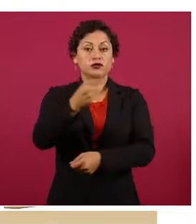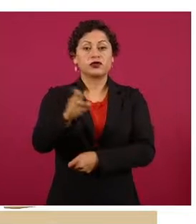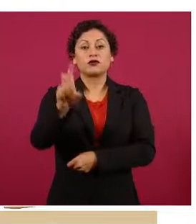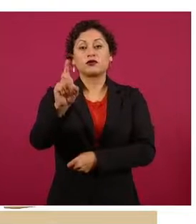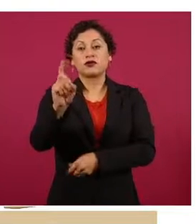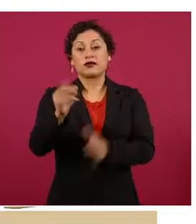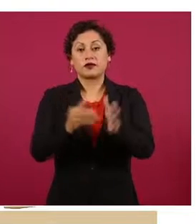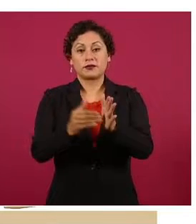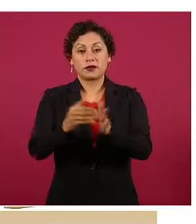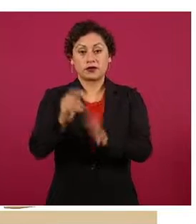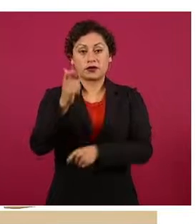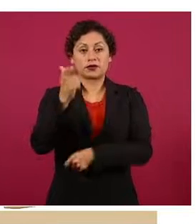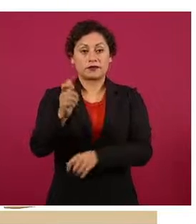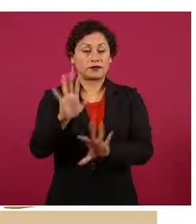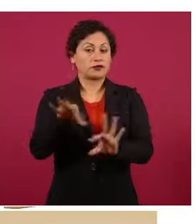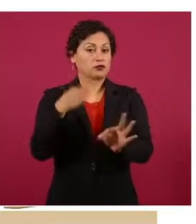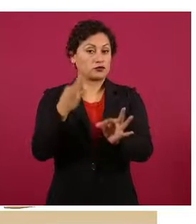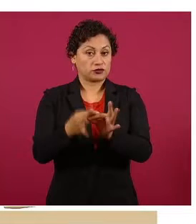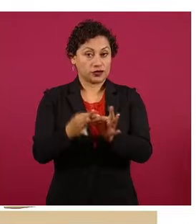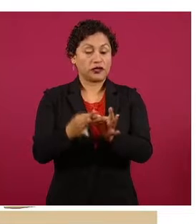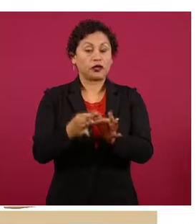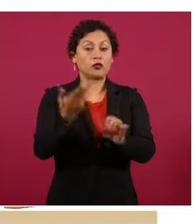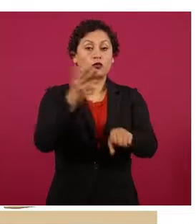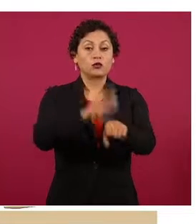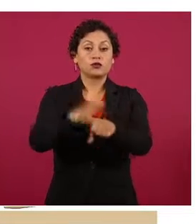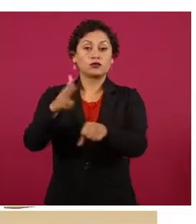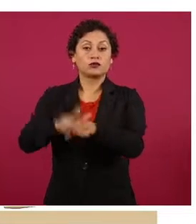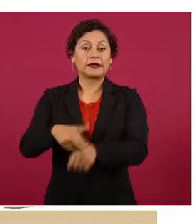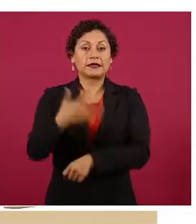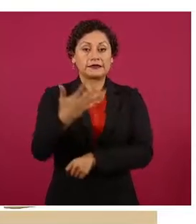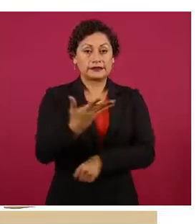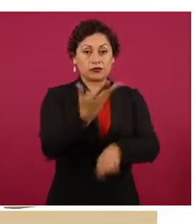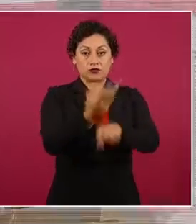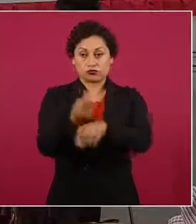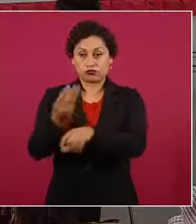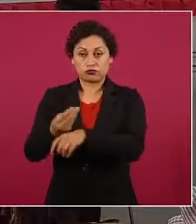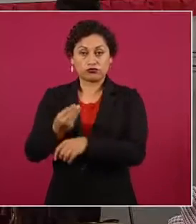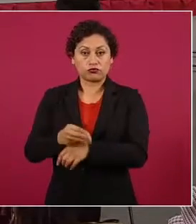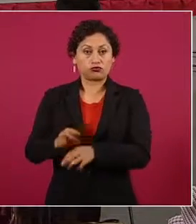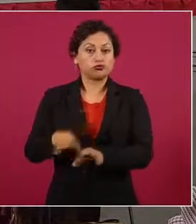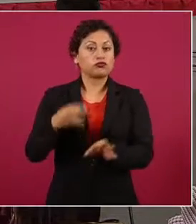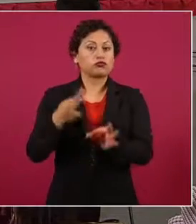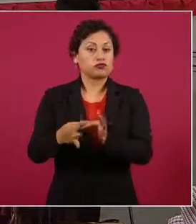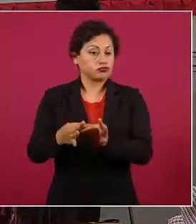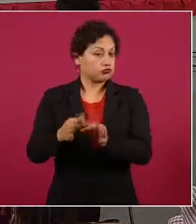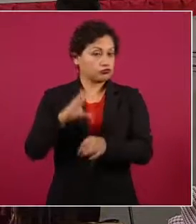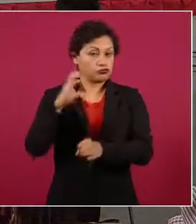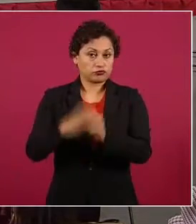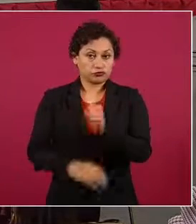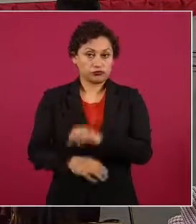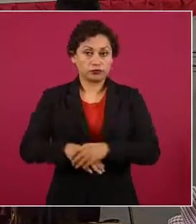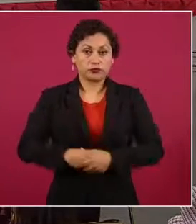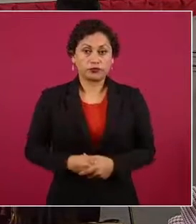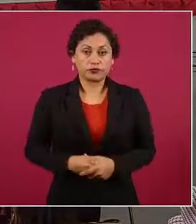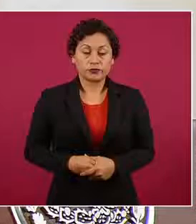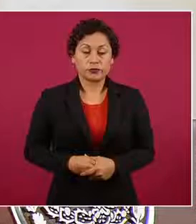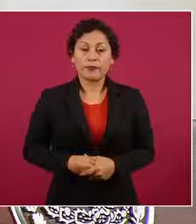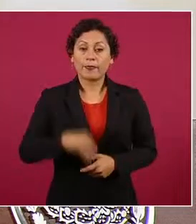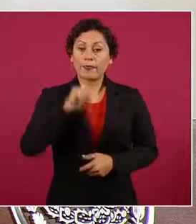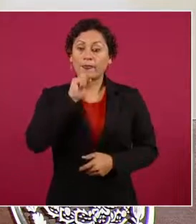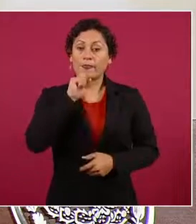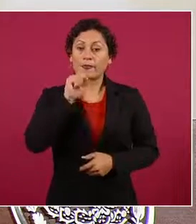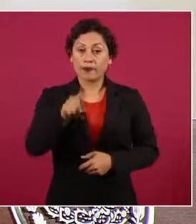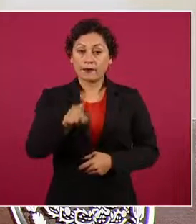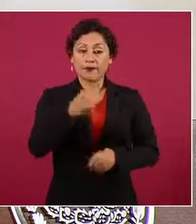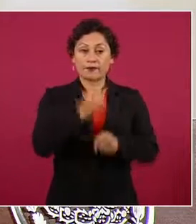de pesos para rehabilitar 5 hospitales, que ya se cuenta con un avance del 100%, y también en el caso de las unidades